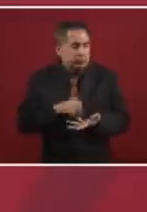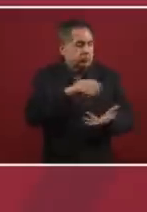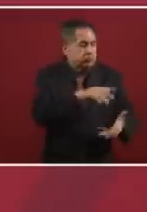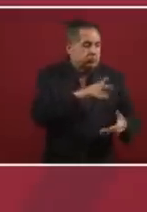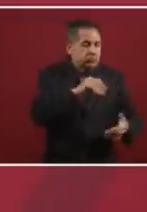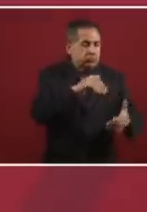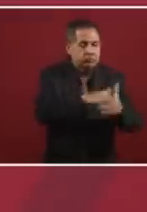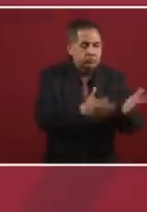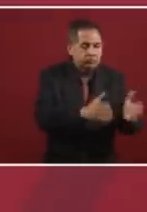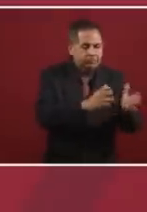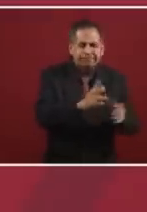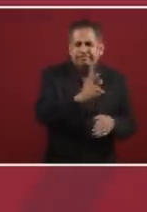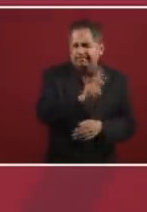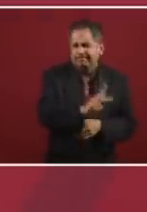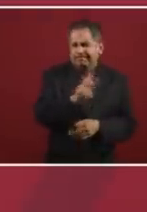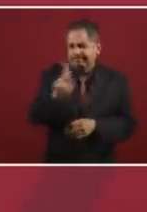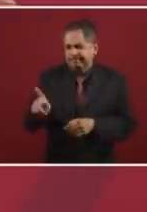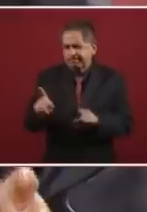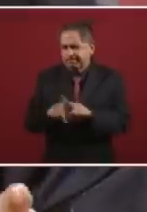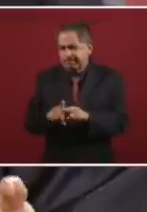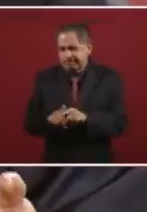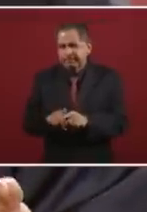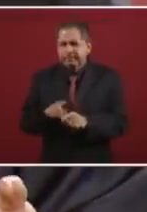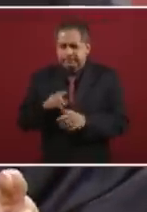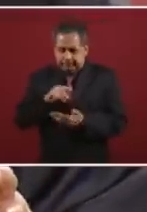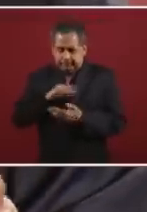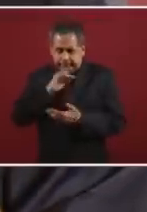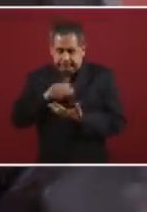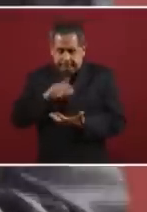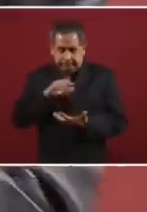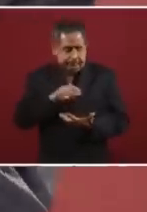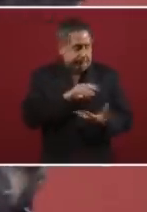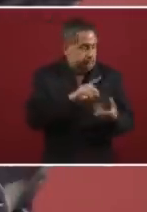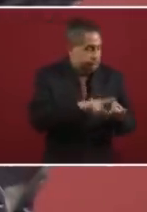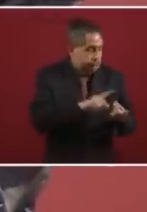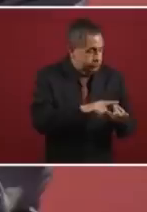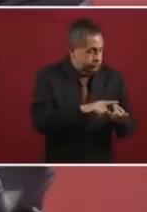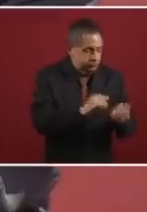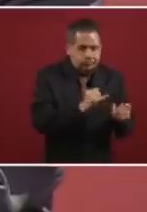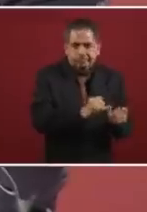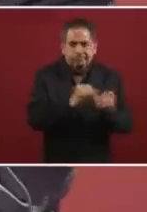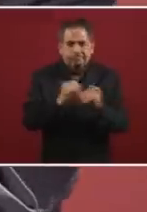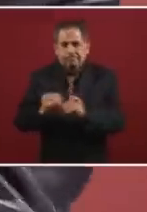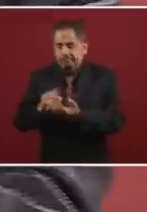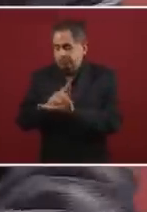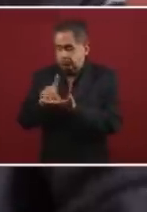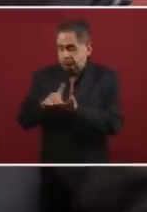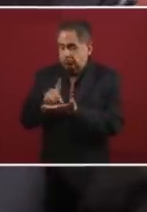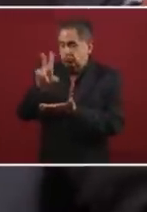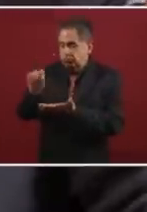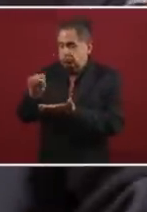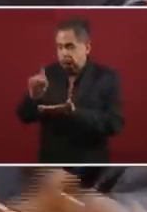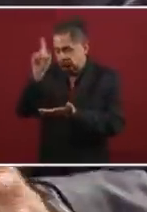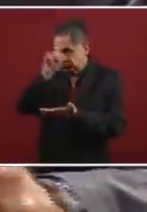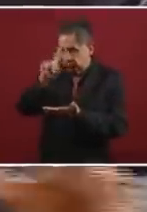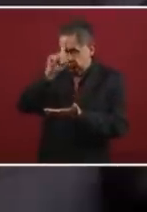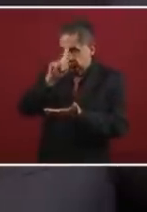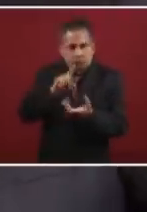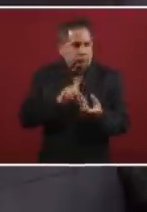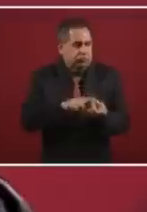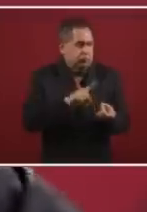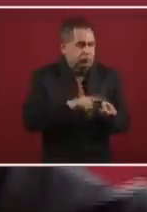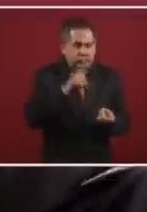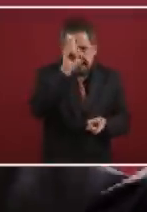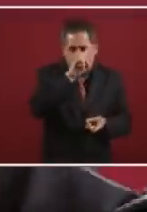bueno un poco fue el planteamiento que nos llevó a esperar a ver